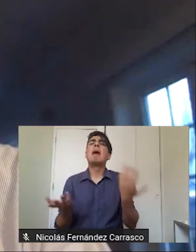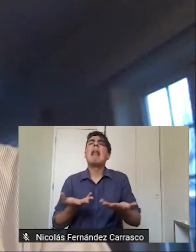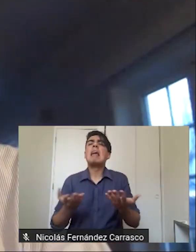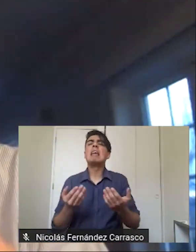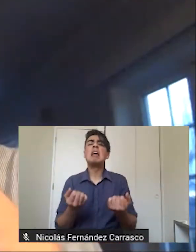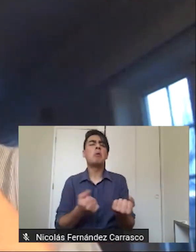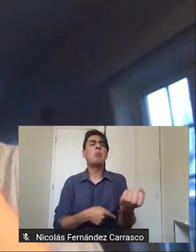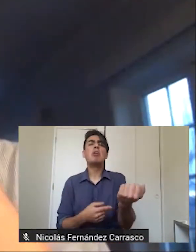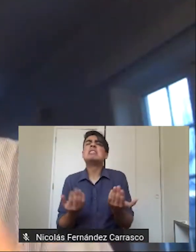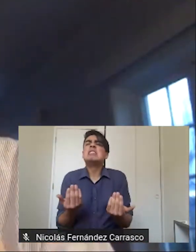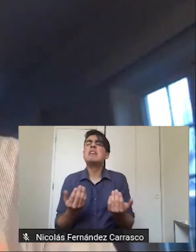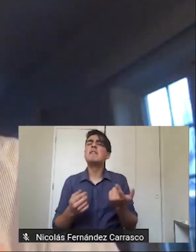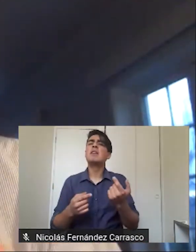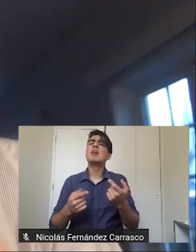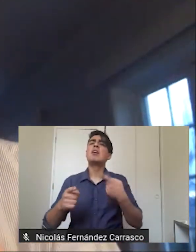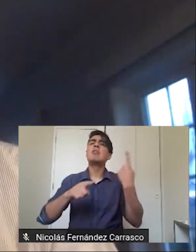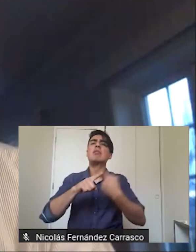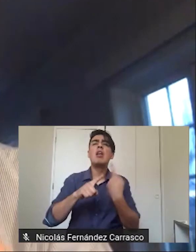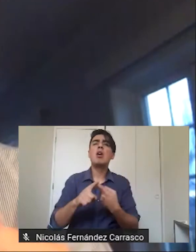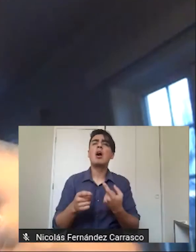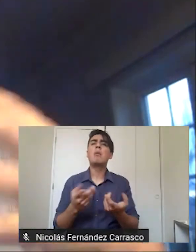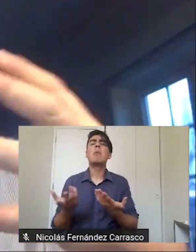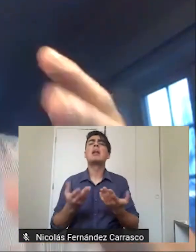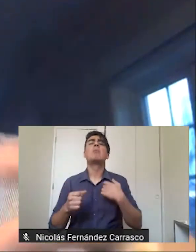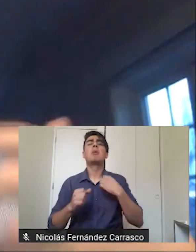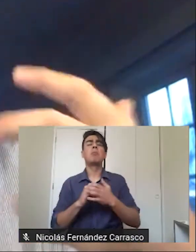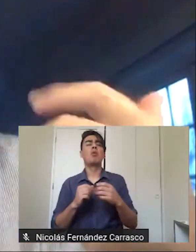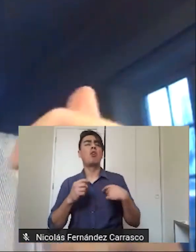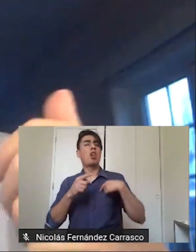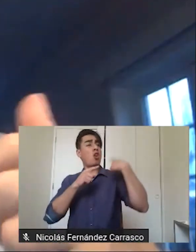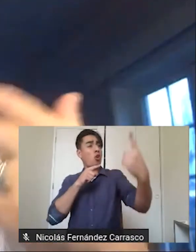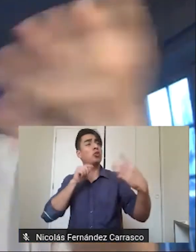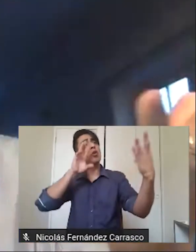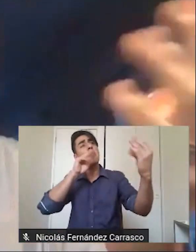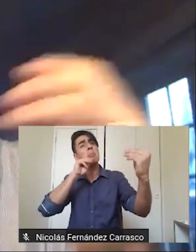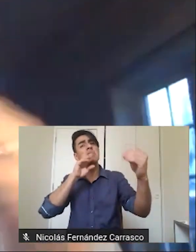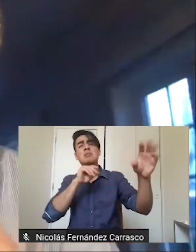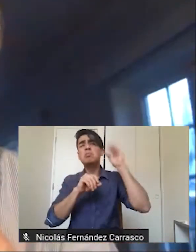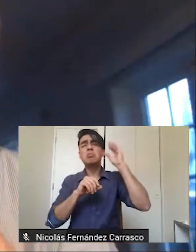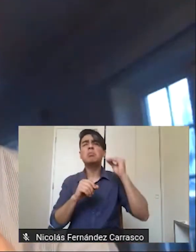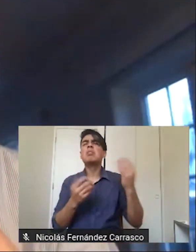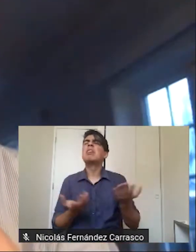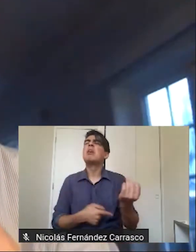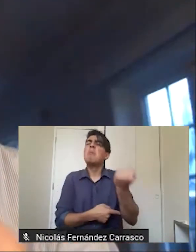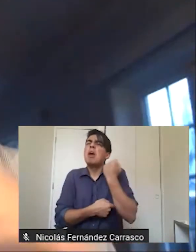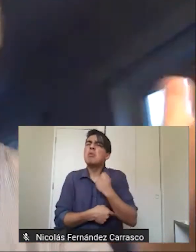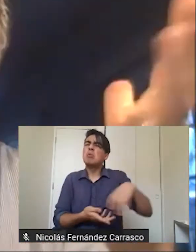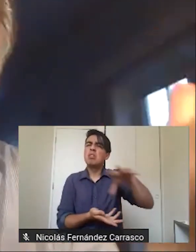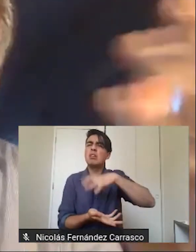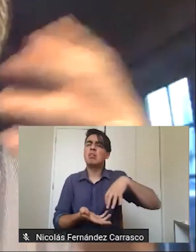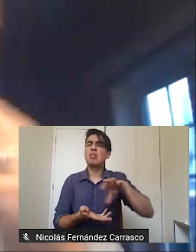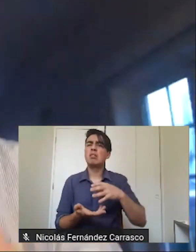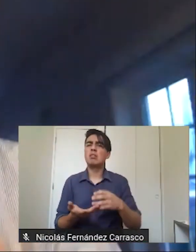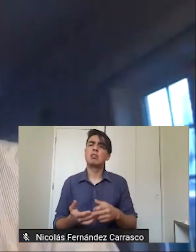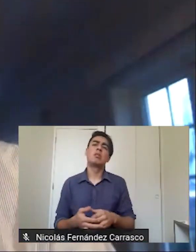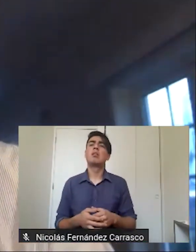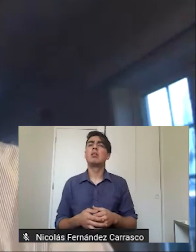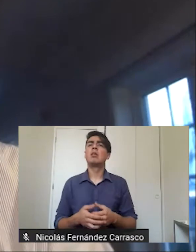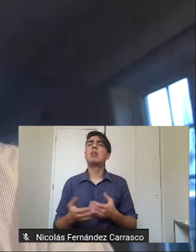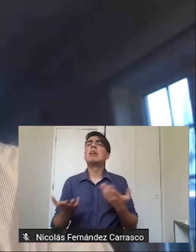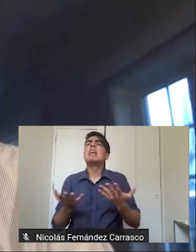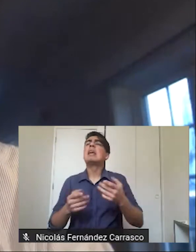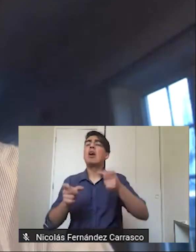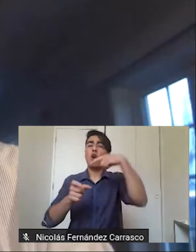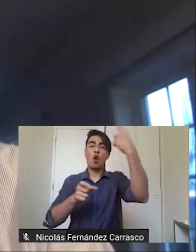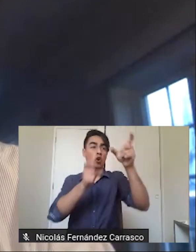diálogo? ¿Para qué me sirve escuchar a otros si no logramos un acuerdo ahora mismo? ¿Qué tienen los otros que me sirva?